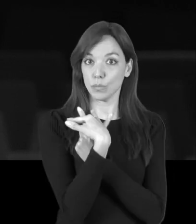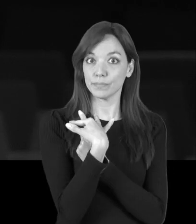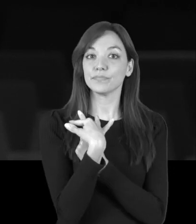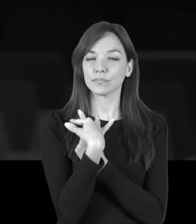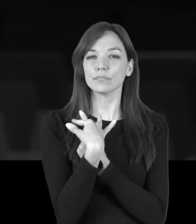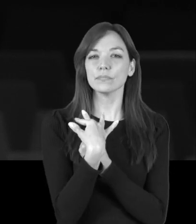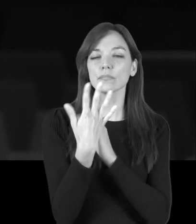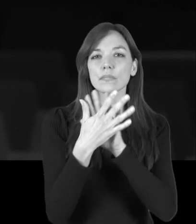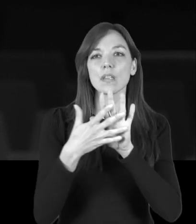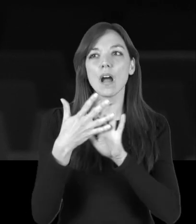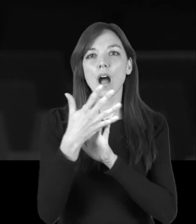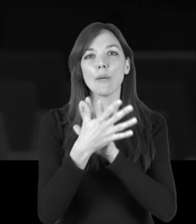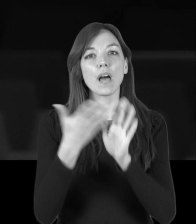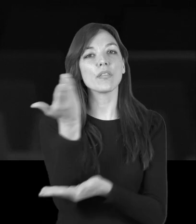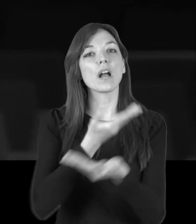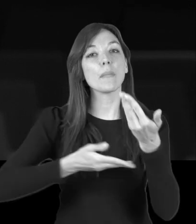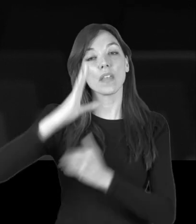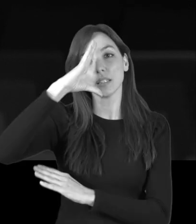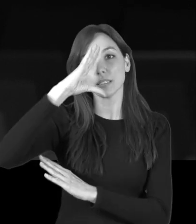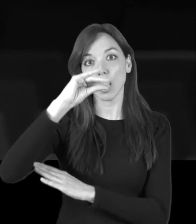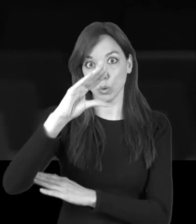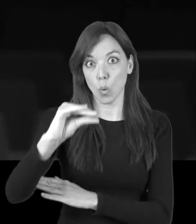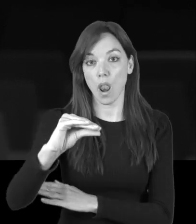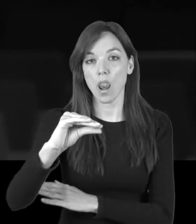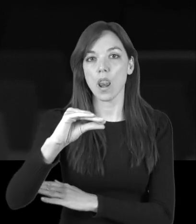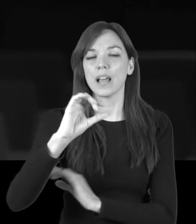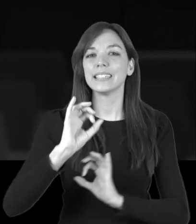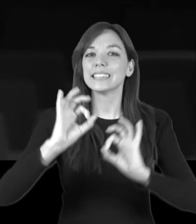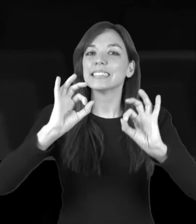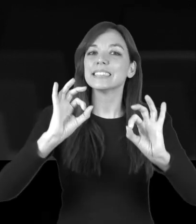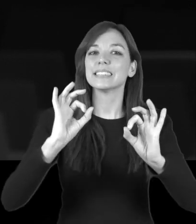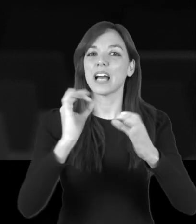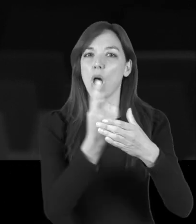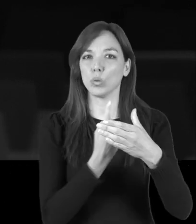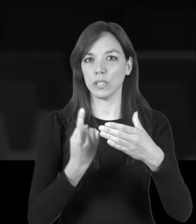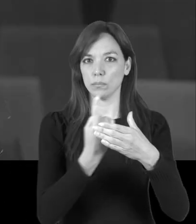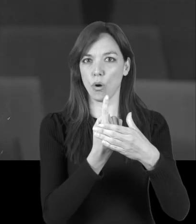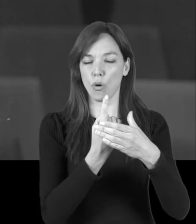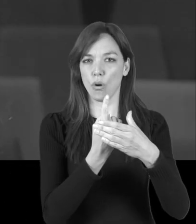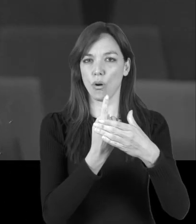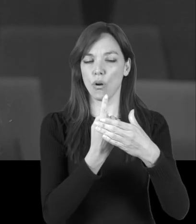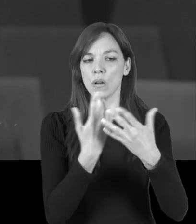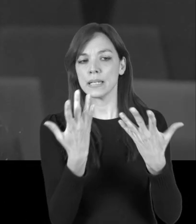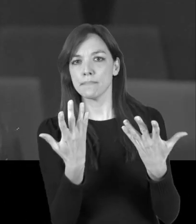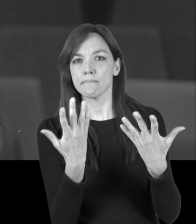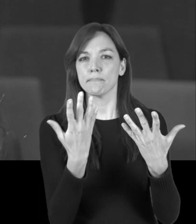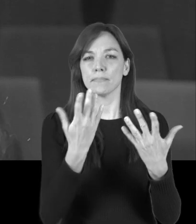En nuestro caso, que nosotros hablamos de la discapacidad intelectual, más concretamente el autismo,